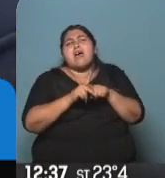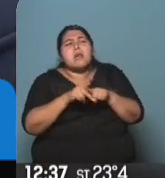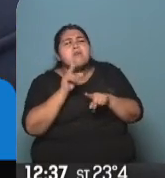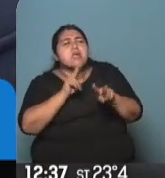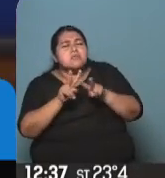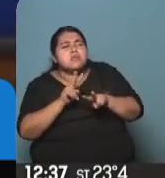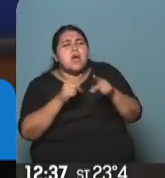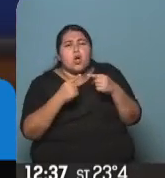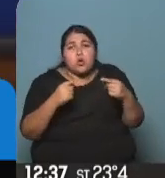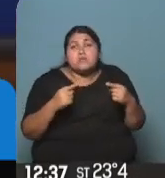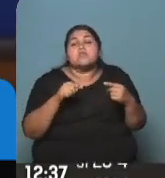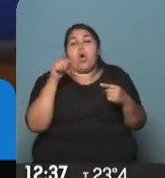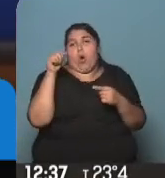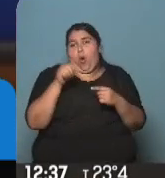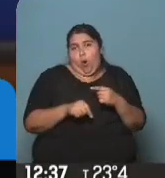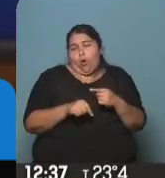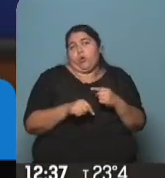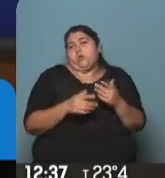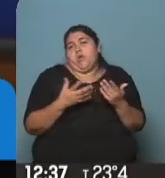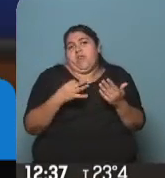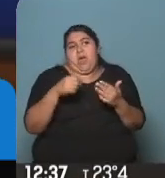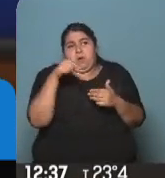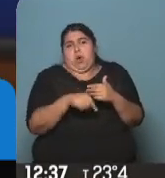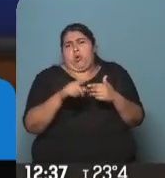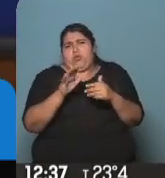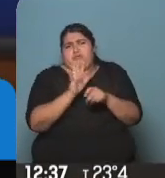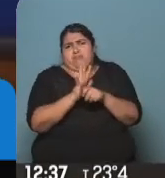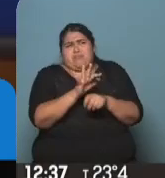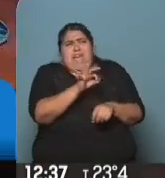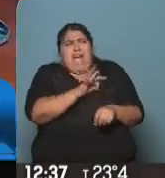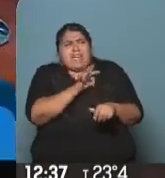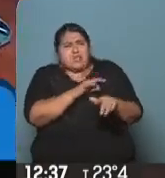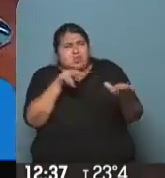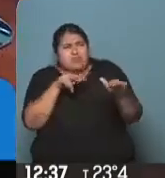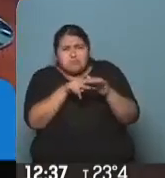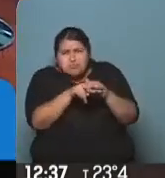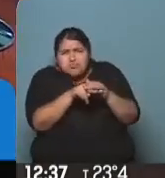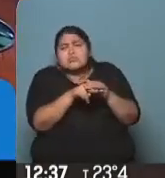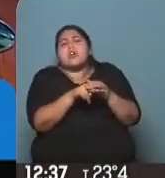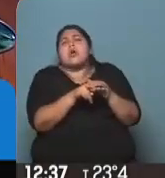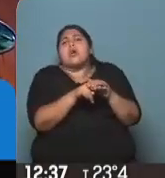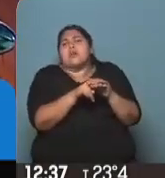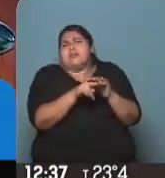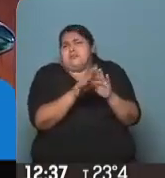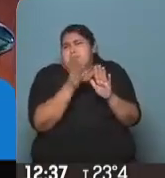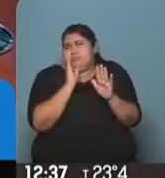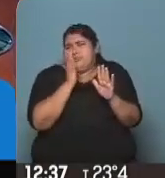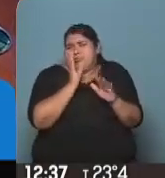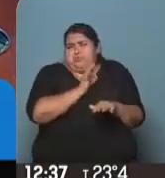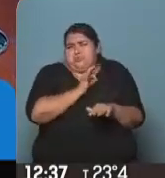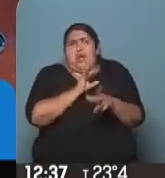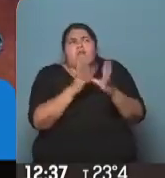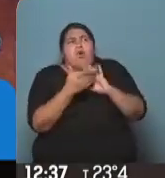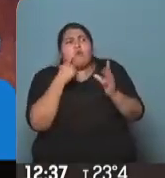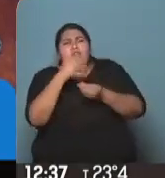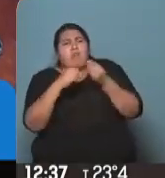contenido, y hoy permanecen internados después de años o en algunos casos décadas. Sí, abandonados prácticamente, pero ¿no?